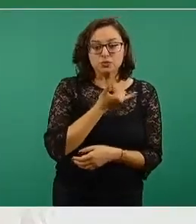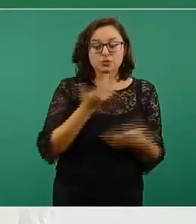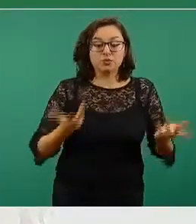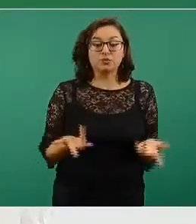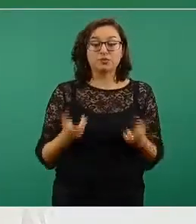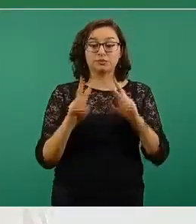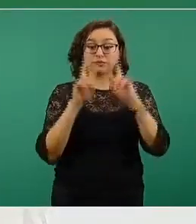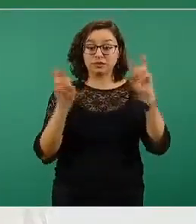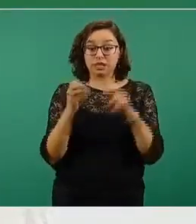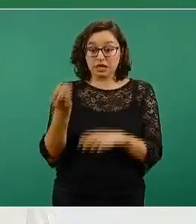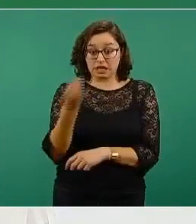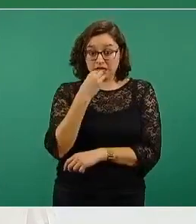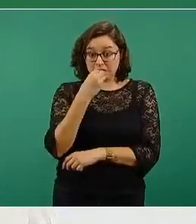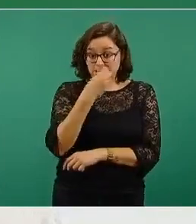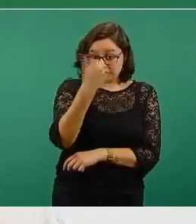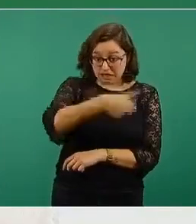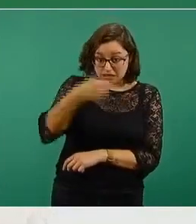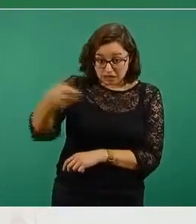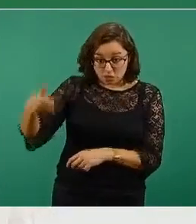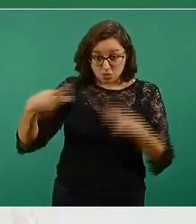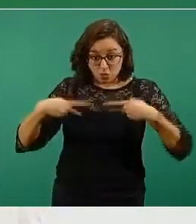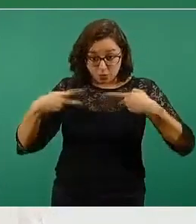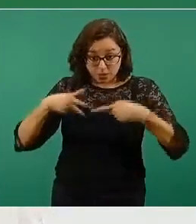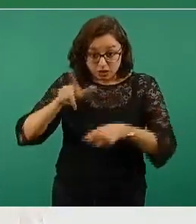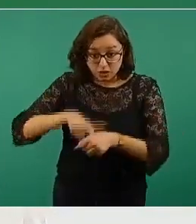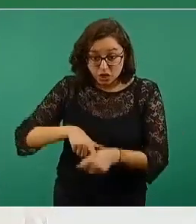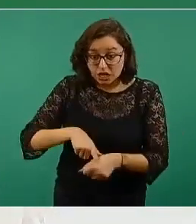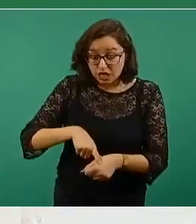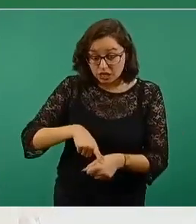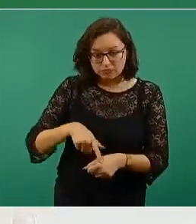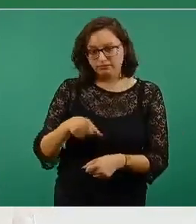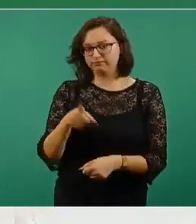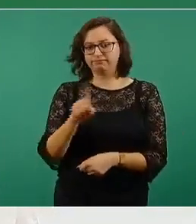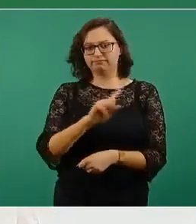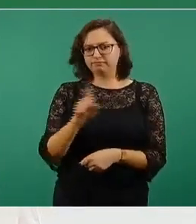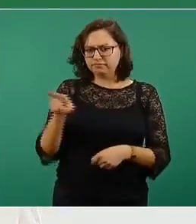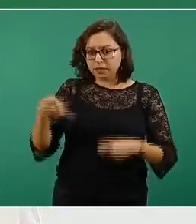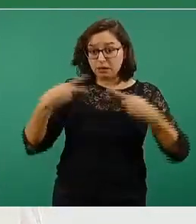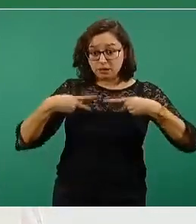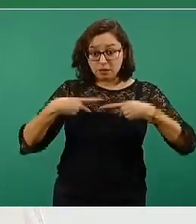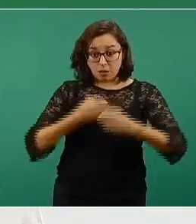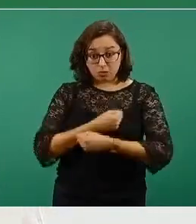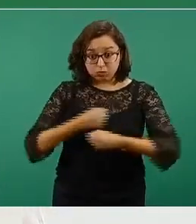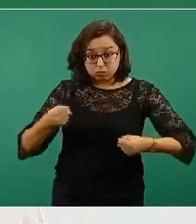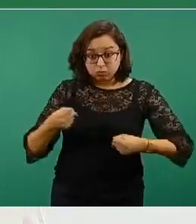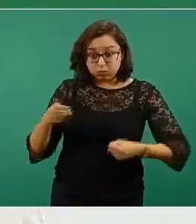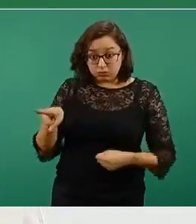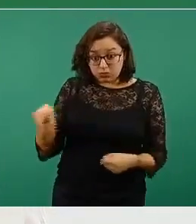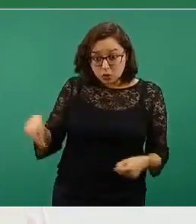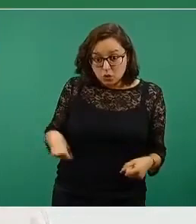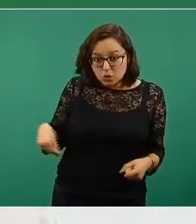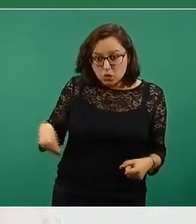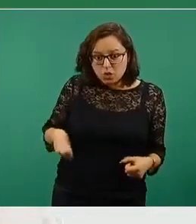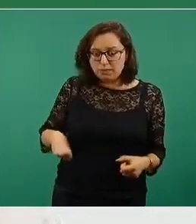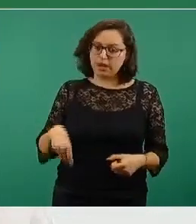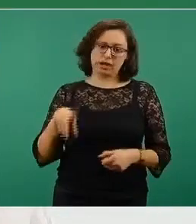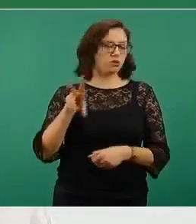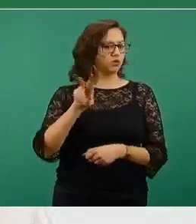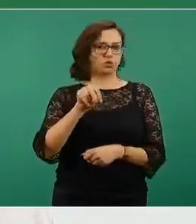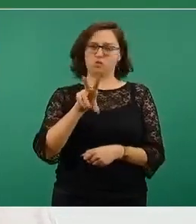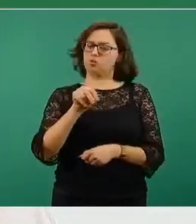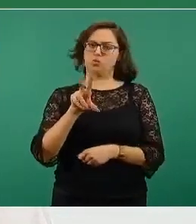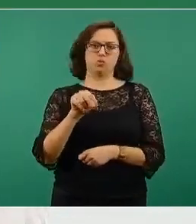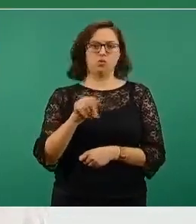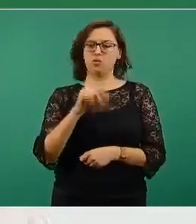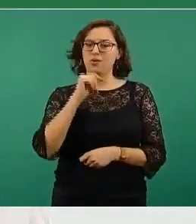de decisiones personales. No estamos culpando a la persona que tiene obesidad, todo lo contrario, estamos